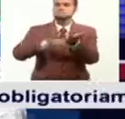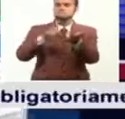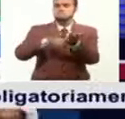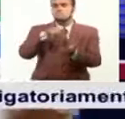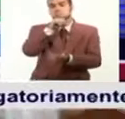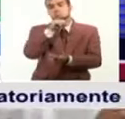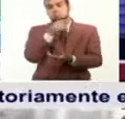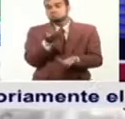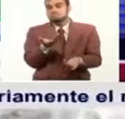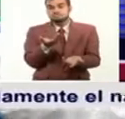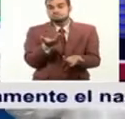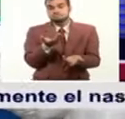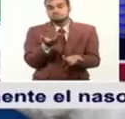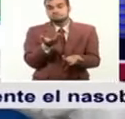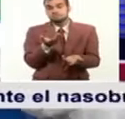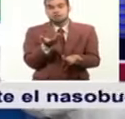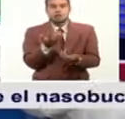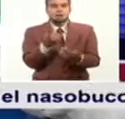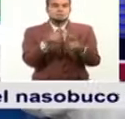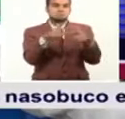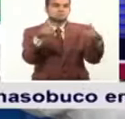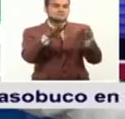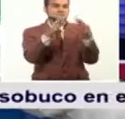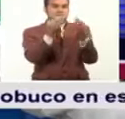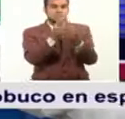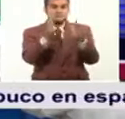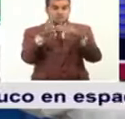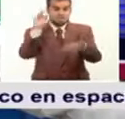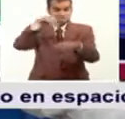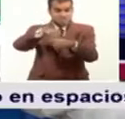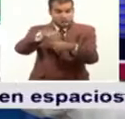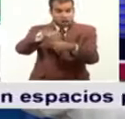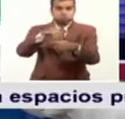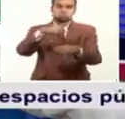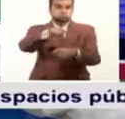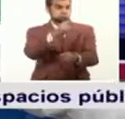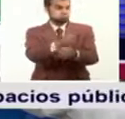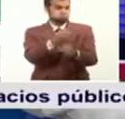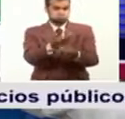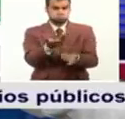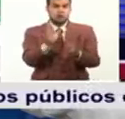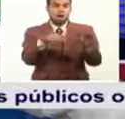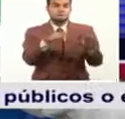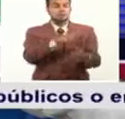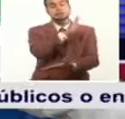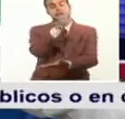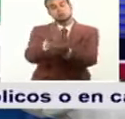pero trabajan parte de la familia, llegan a la casa,